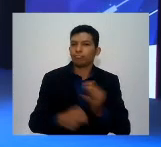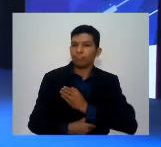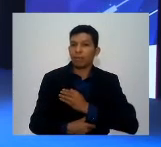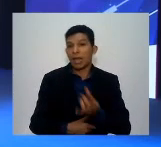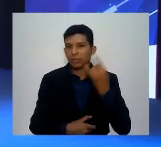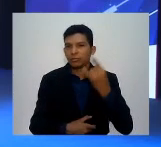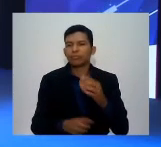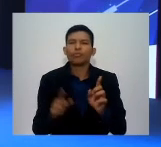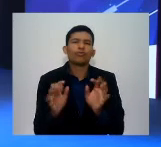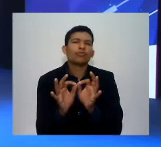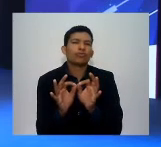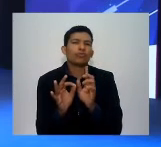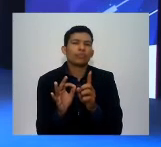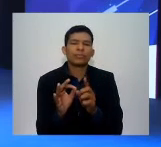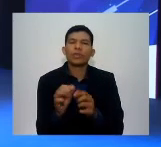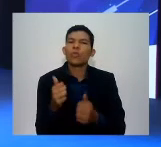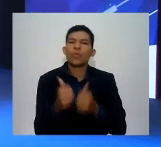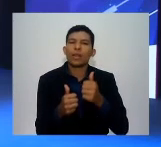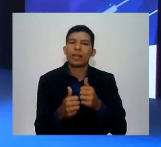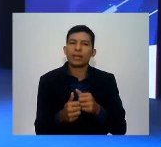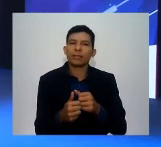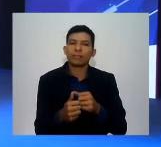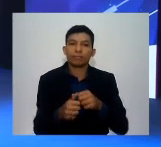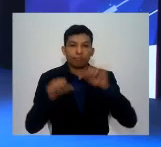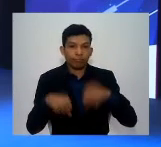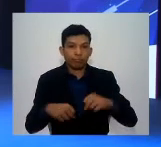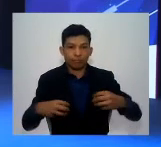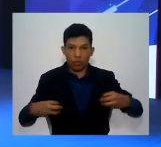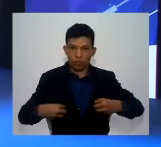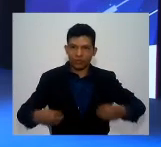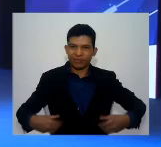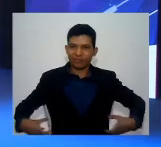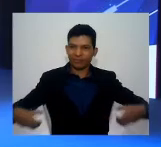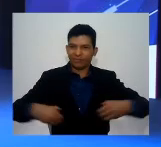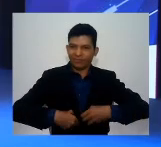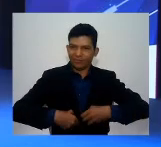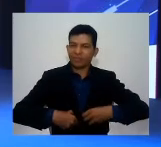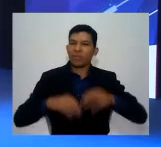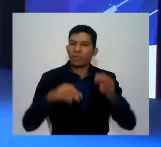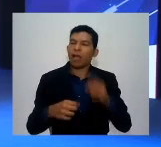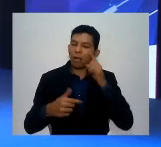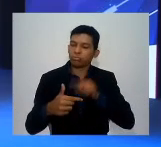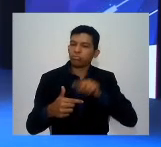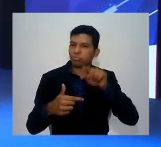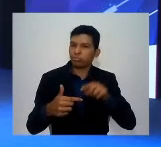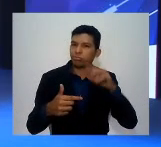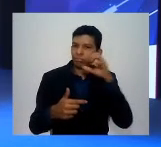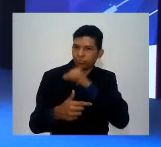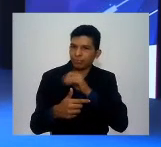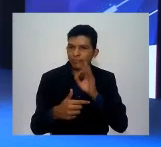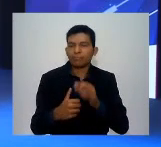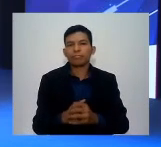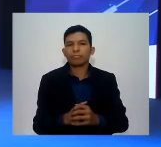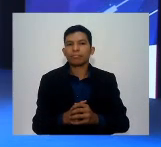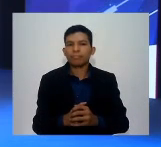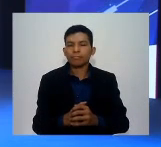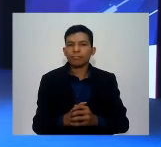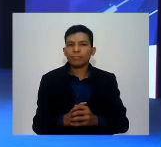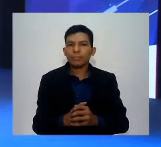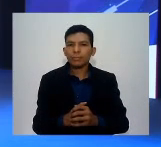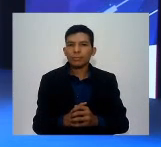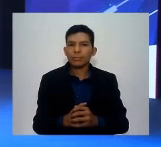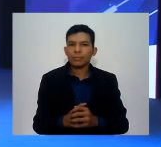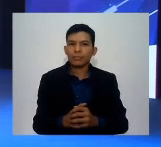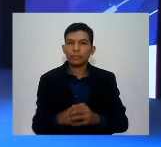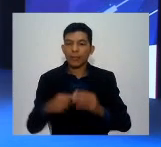para reemplazar las funciones del páncreas. Entonces, ¿cuáles serían esos aparatos? Lo primero sería un sensor de glucosa. Este sensor de glucosa